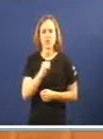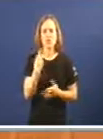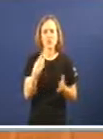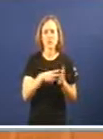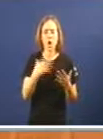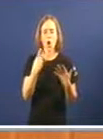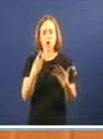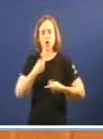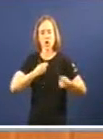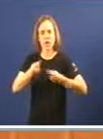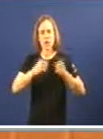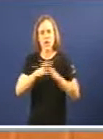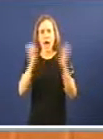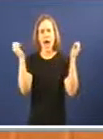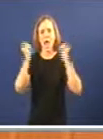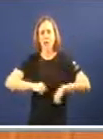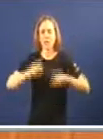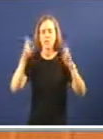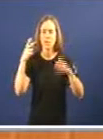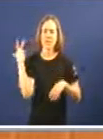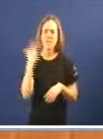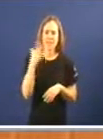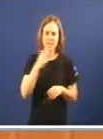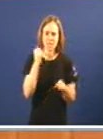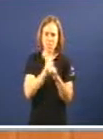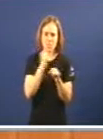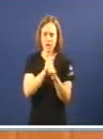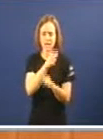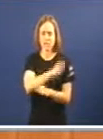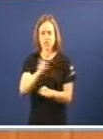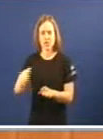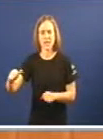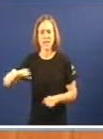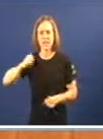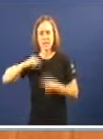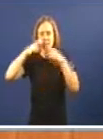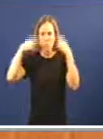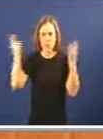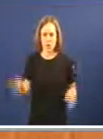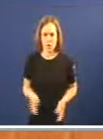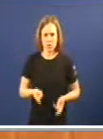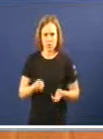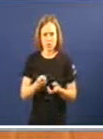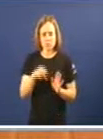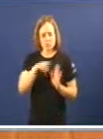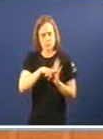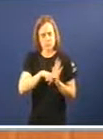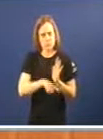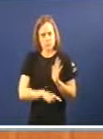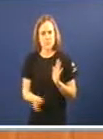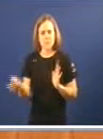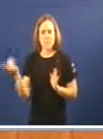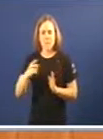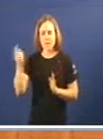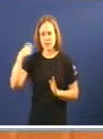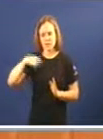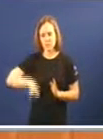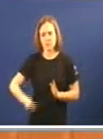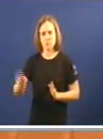acuerdo relativo os dereitos laborales del personal sanitario público una serie también de incrementos retributivos